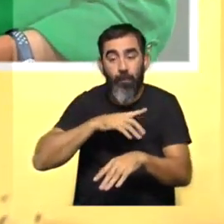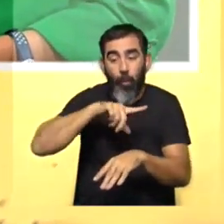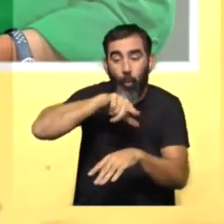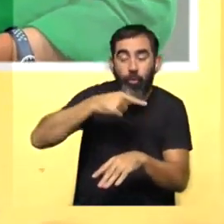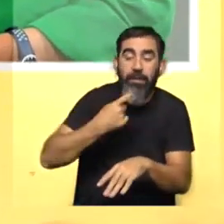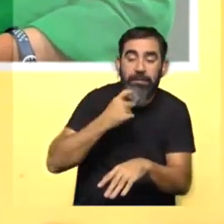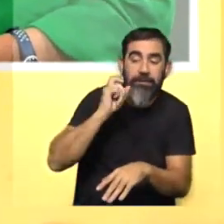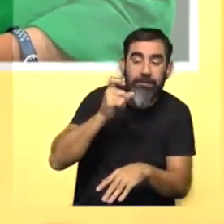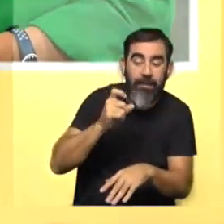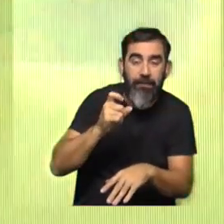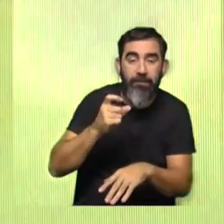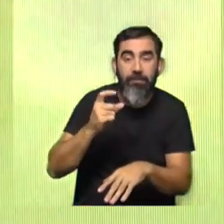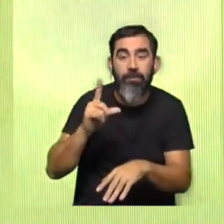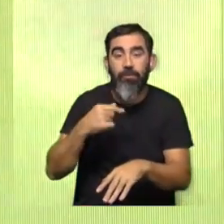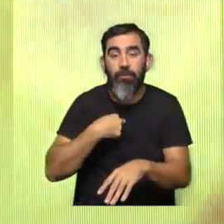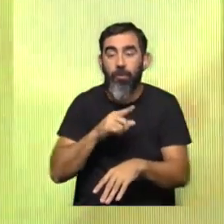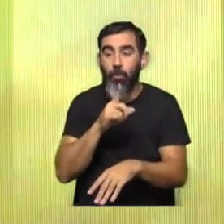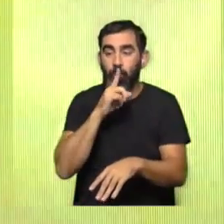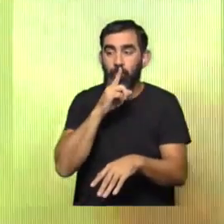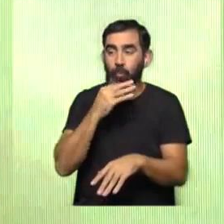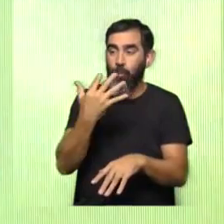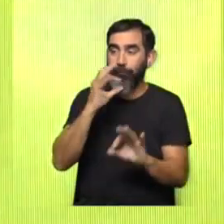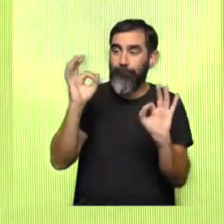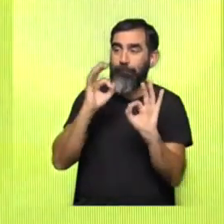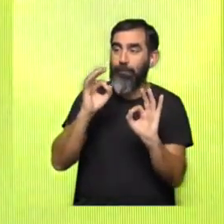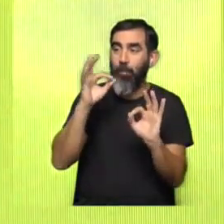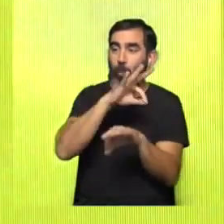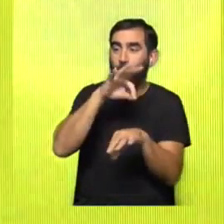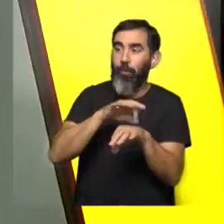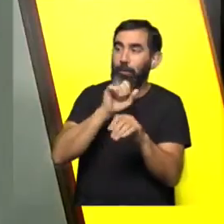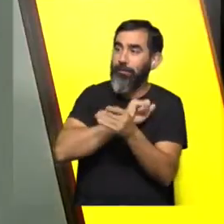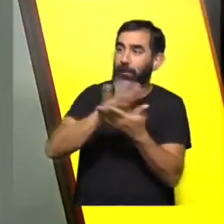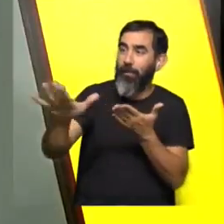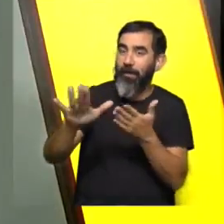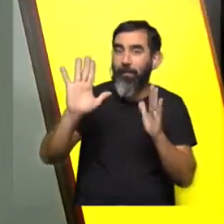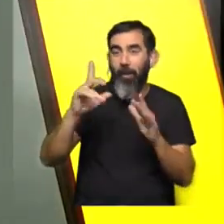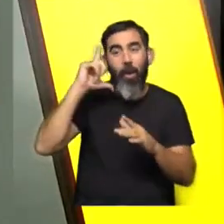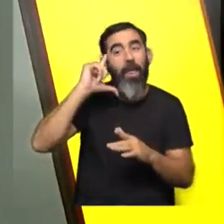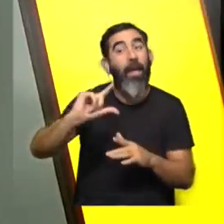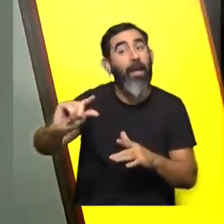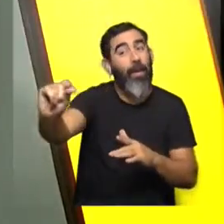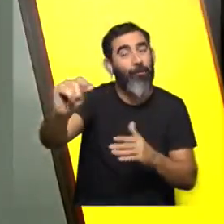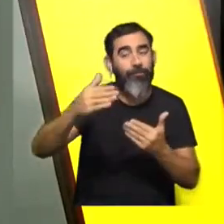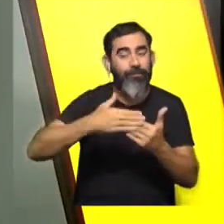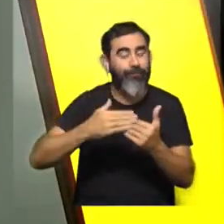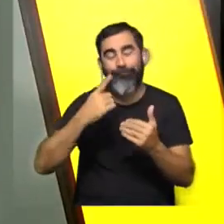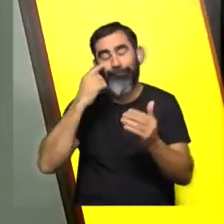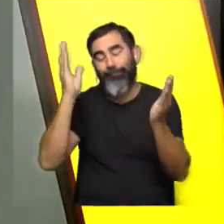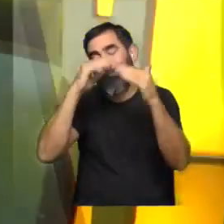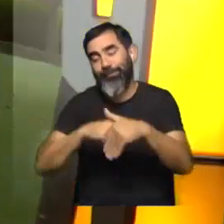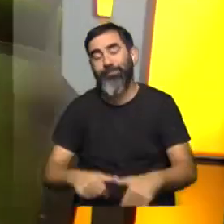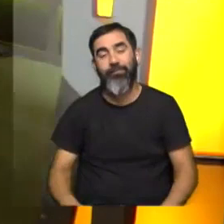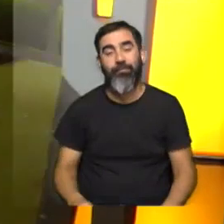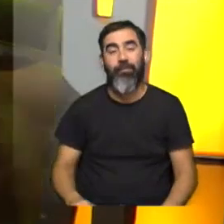la sangre. Ahora, si yo aguanto la respiración, ¿el mosquito pasa de largo? Bueno, capaz que sí, pero eso tiene que ser lejos. Ya cuando estás más cerca es otro tema. Te